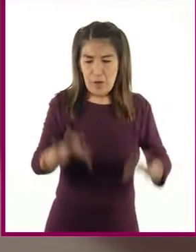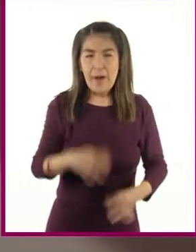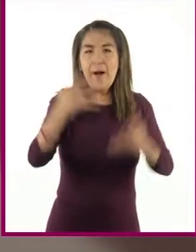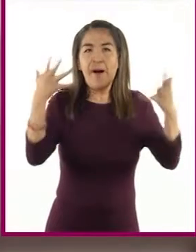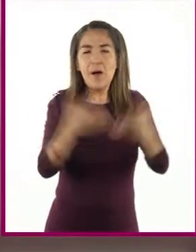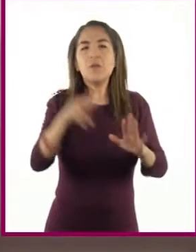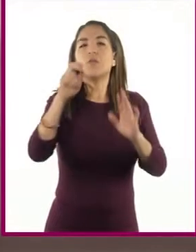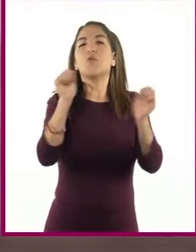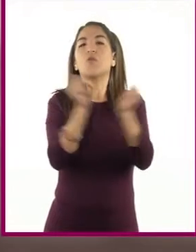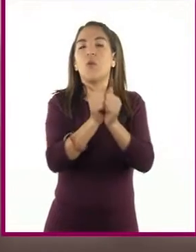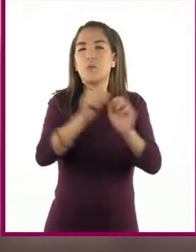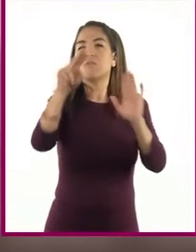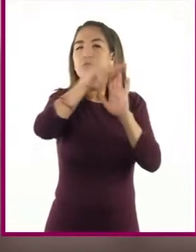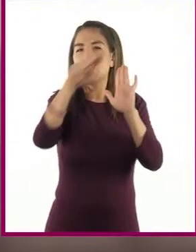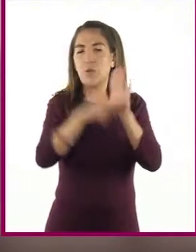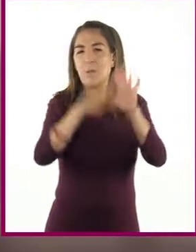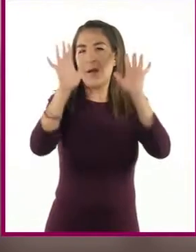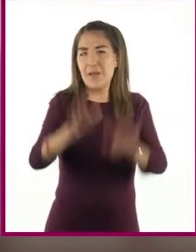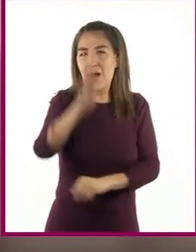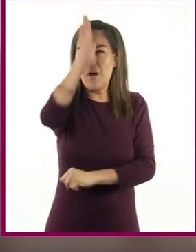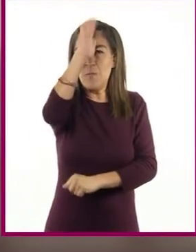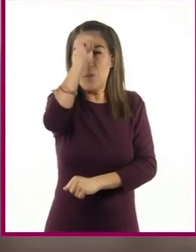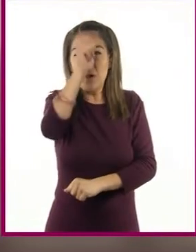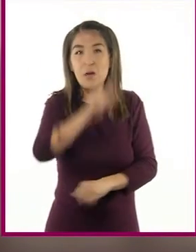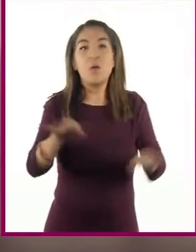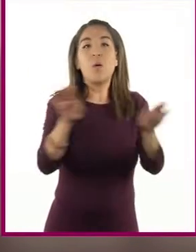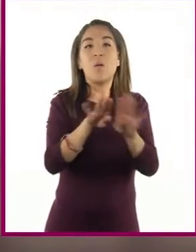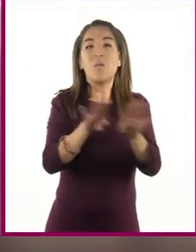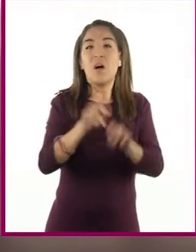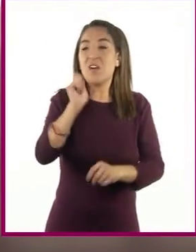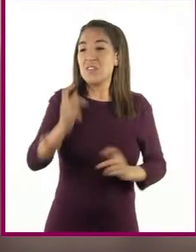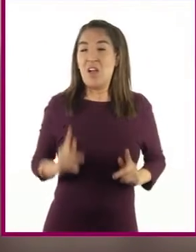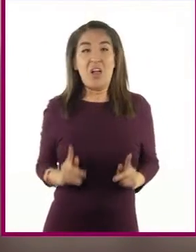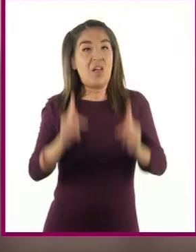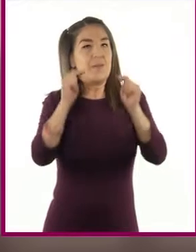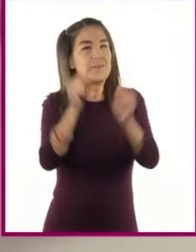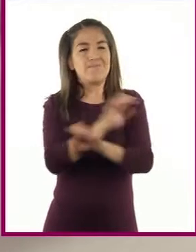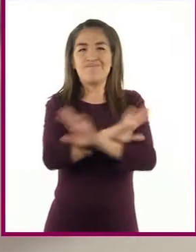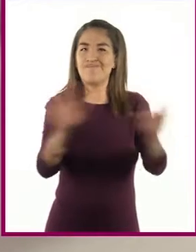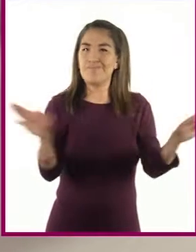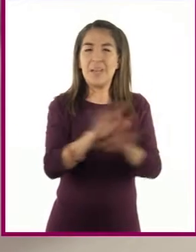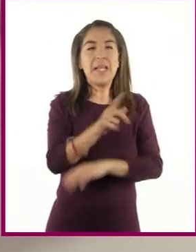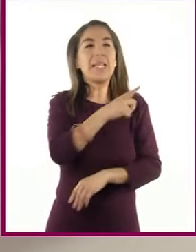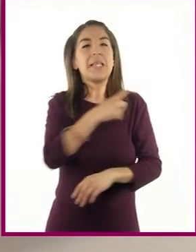las normas codificadas. No es arbitraria, actúa de